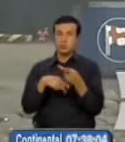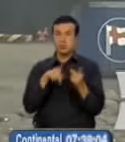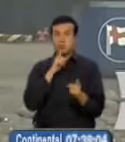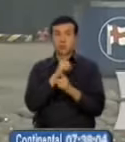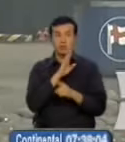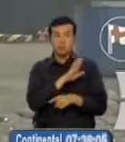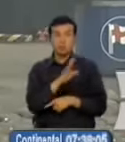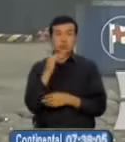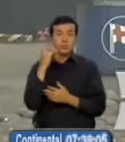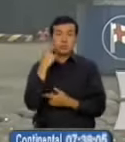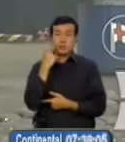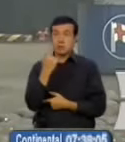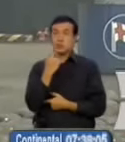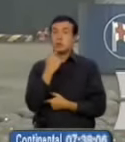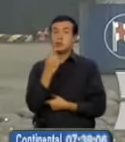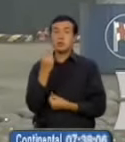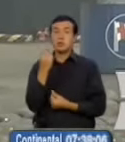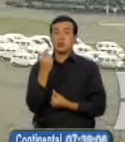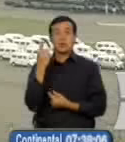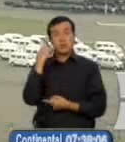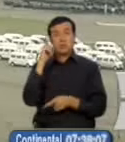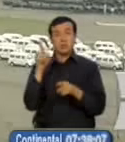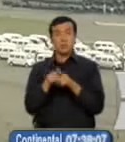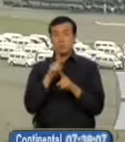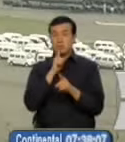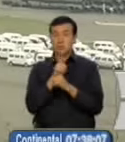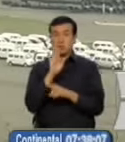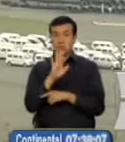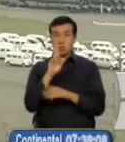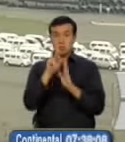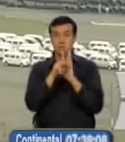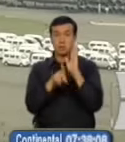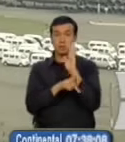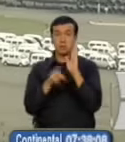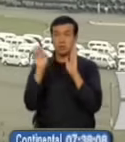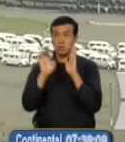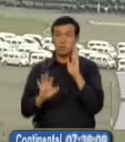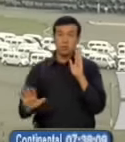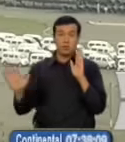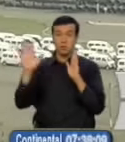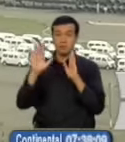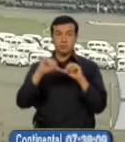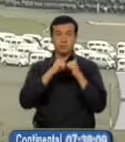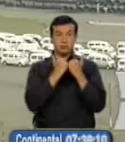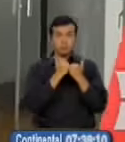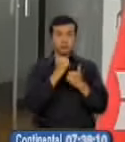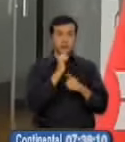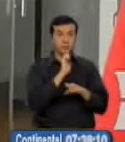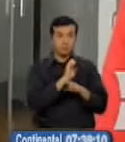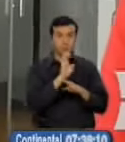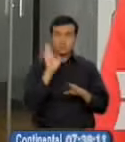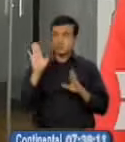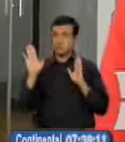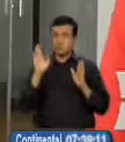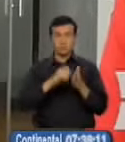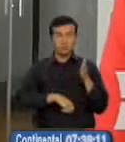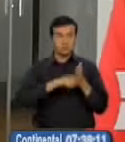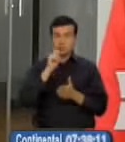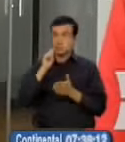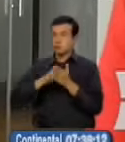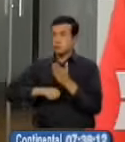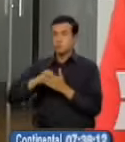espera que exista una ratificación acelerada de dicho acuerdo, tanto de parte del Parlamento Europeo como de la Asamblea en Ecuador. Todo esto antes